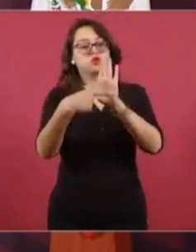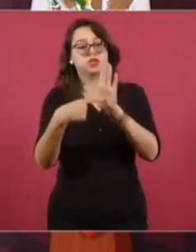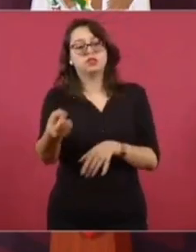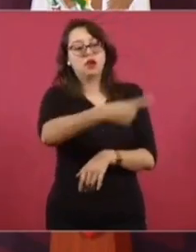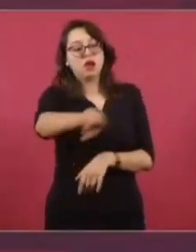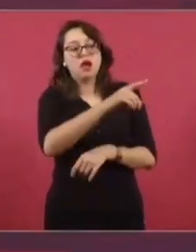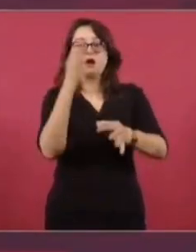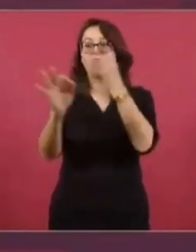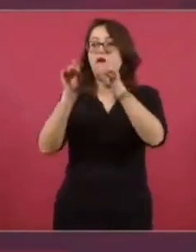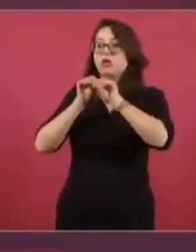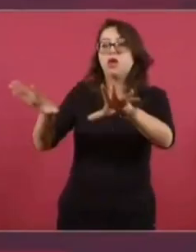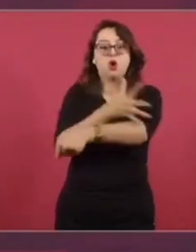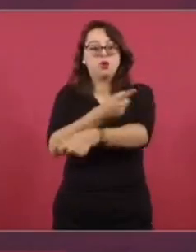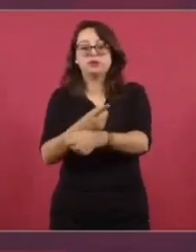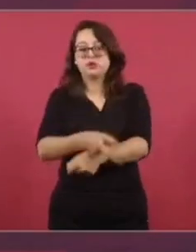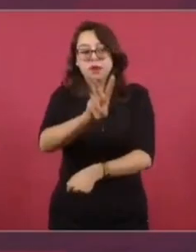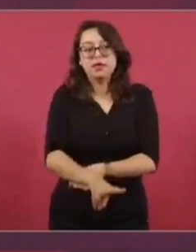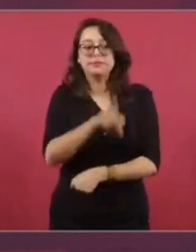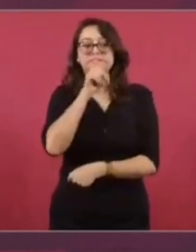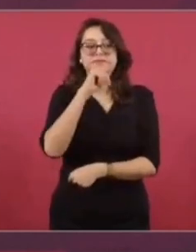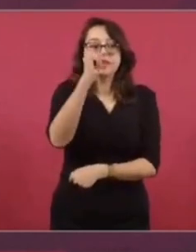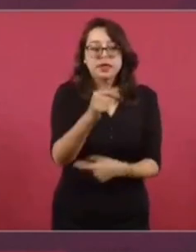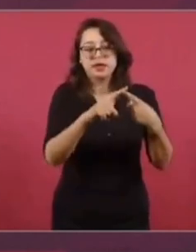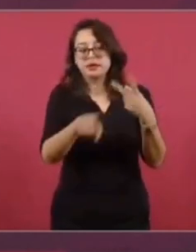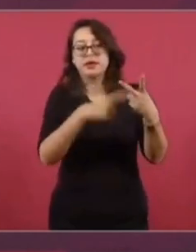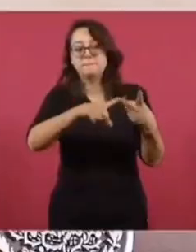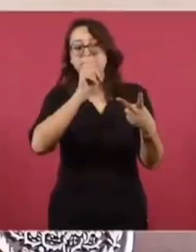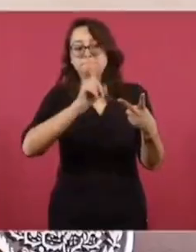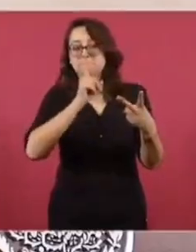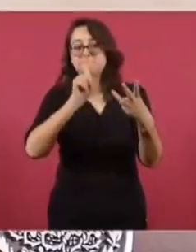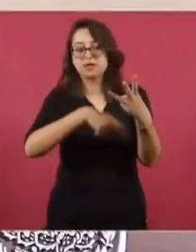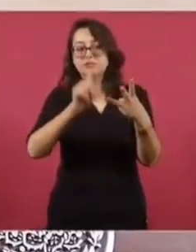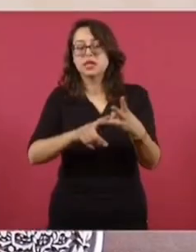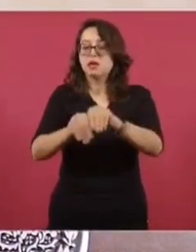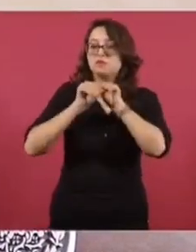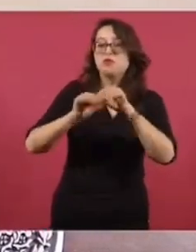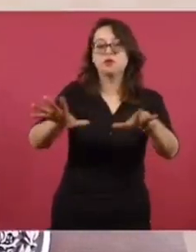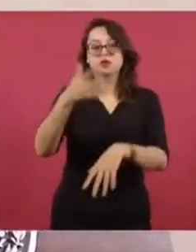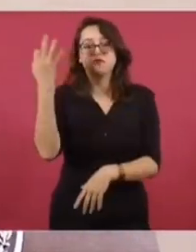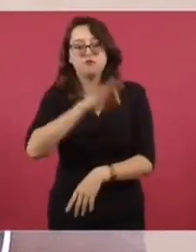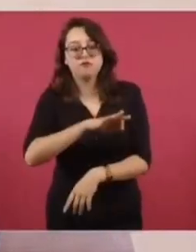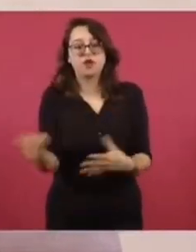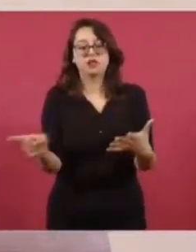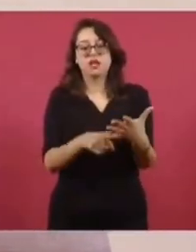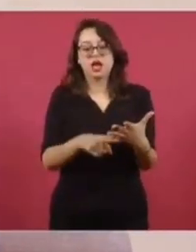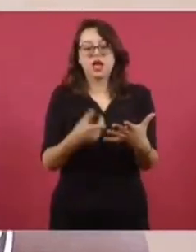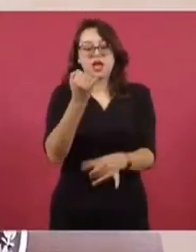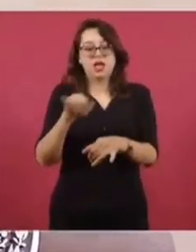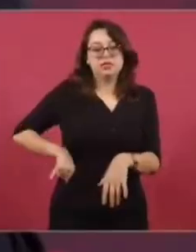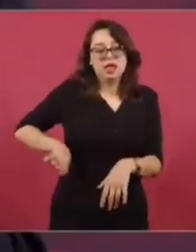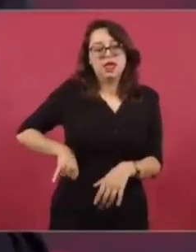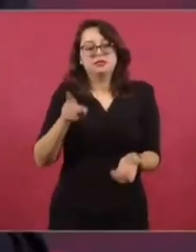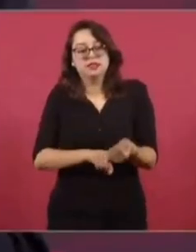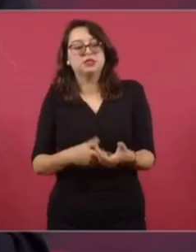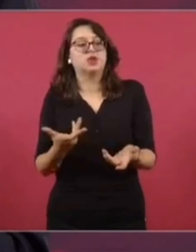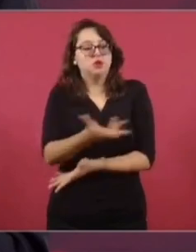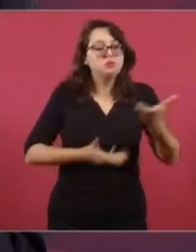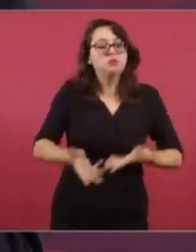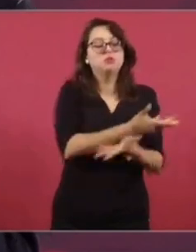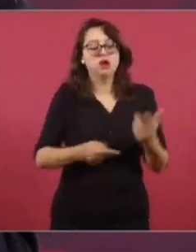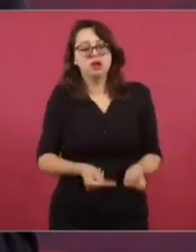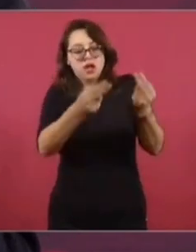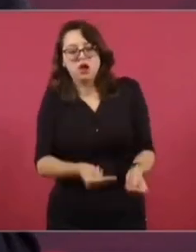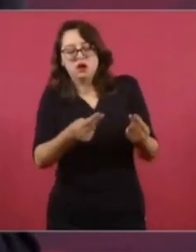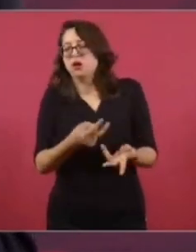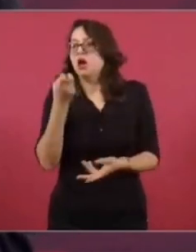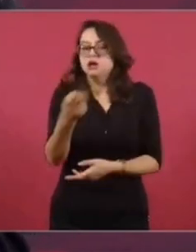que no informan, que no son objetivos, que no se apegan a la verdad, sino que defienden intereses y que